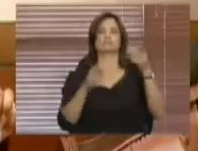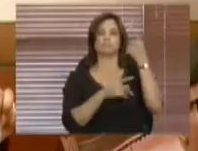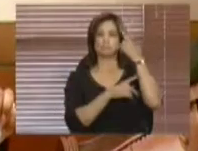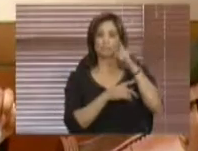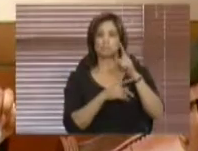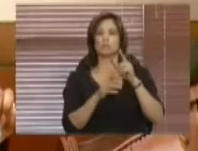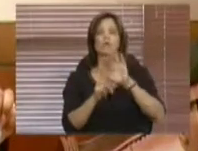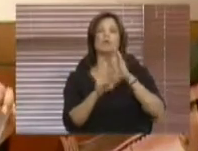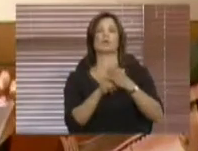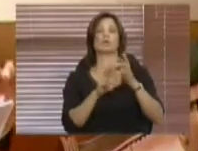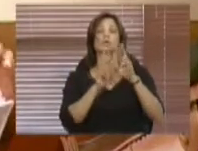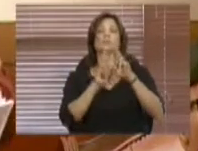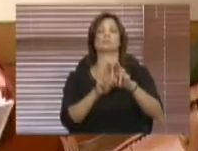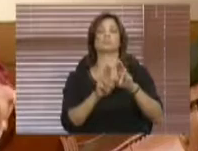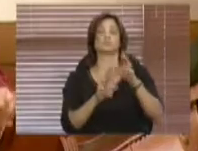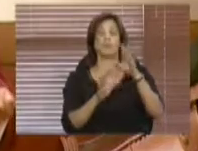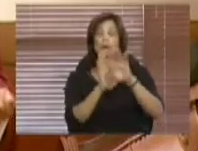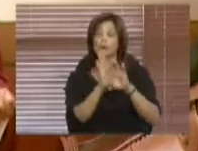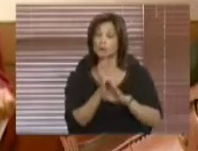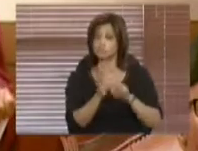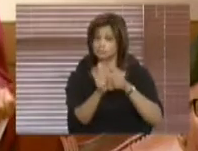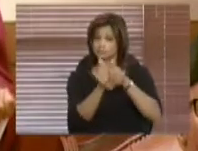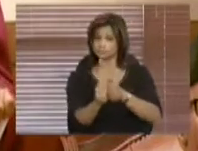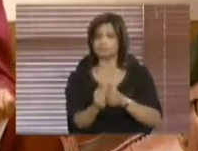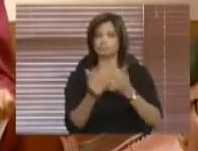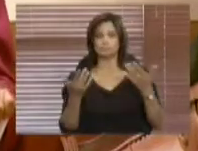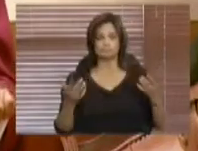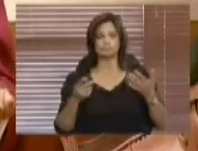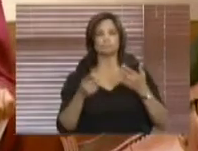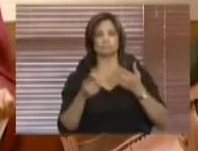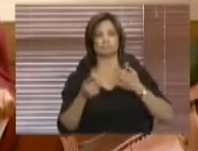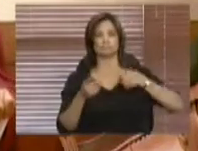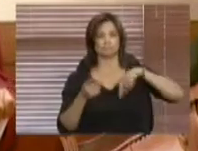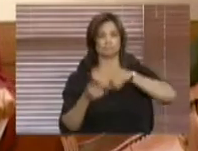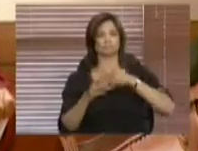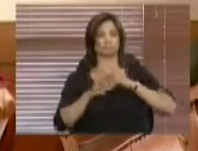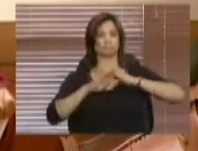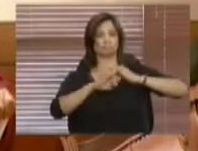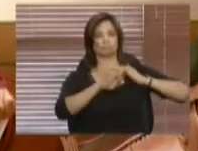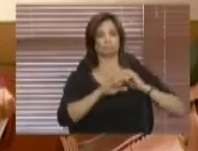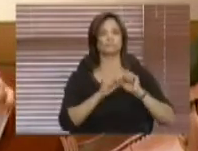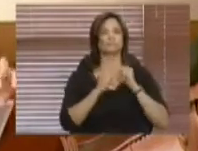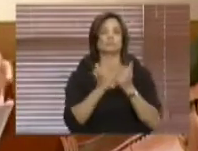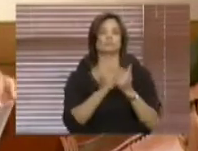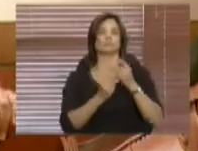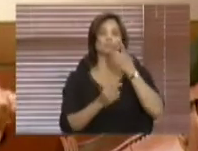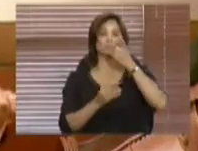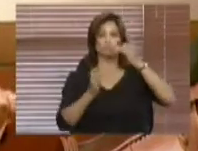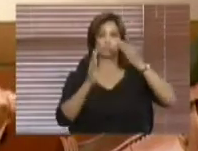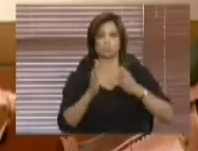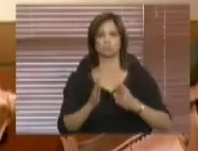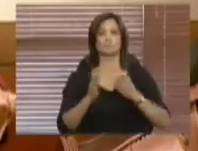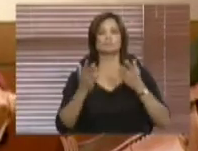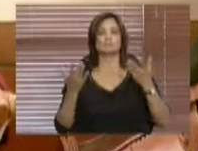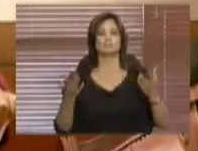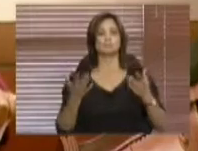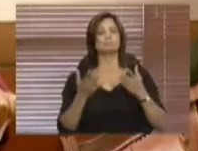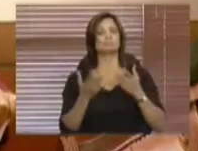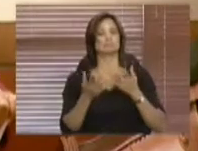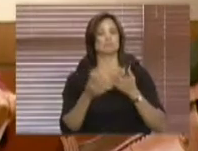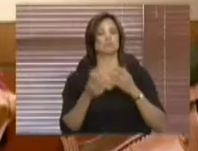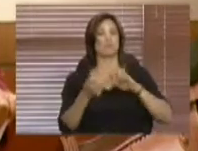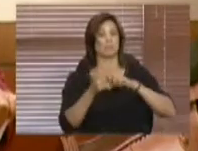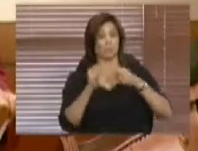la cultura del respeto a la Constitución, habremos de prevenir a la sociedad dominicana de un